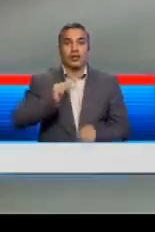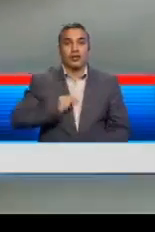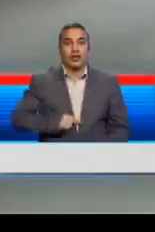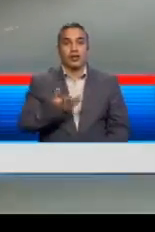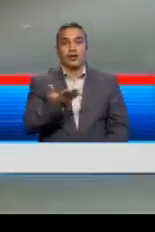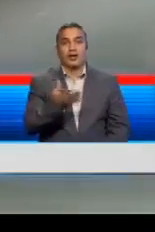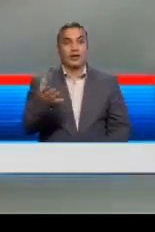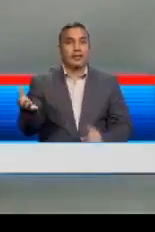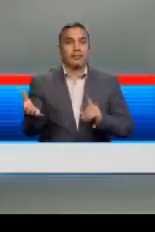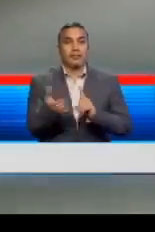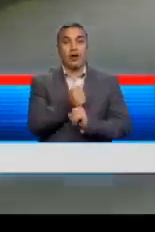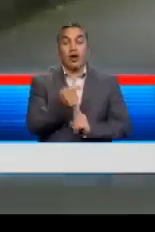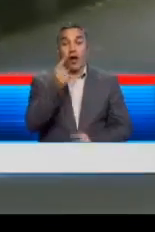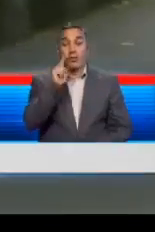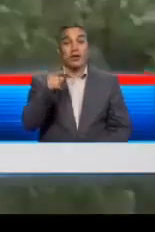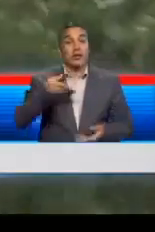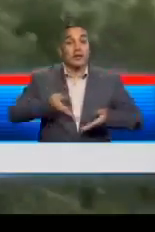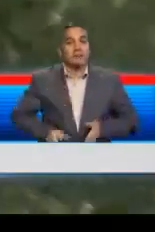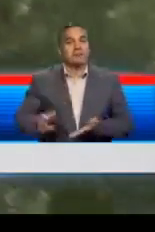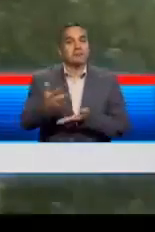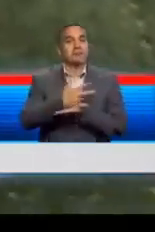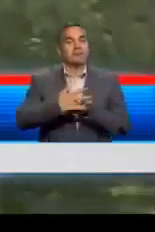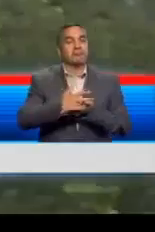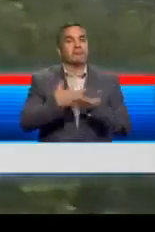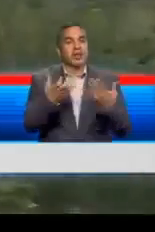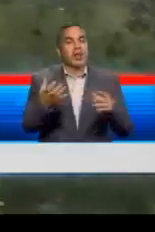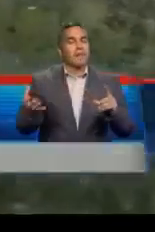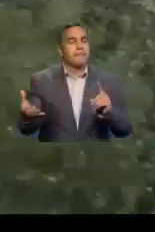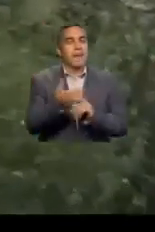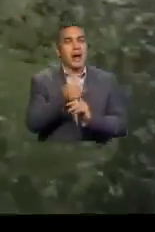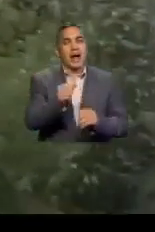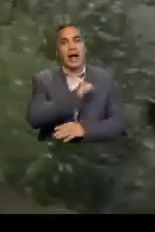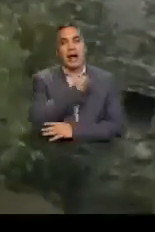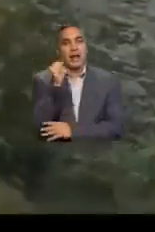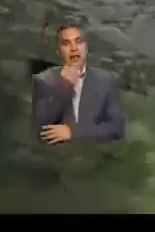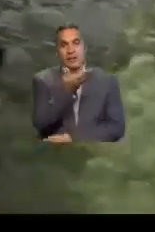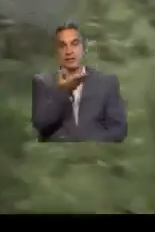este logro del carchense que también buscará la corona.